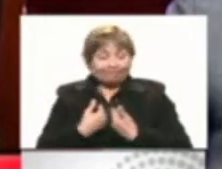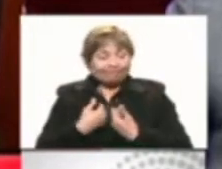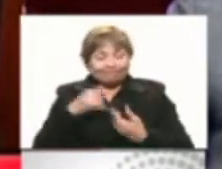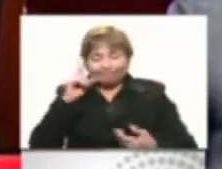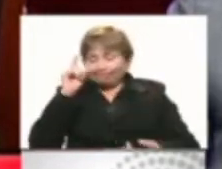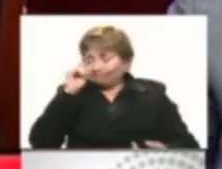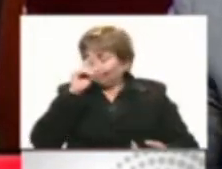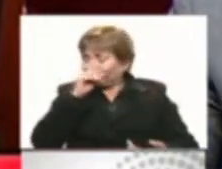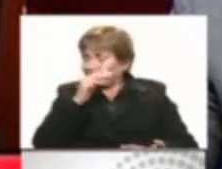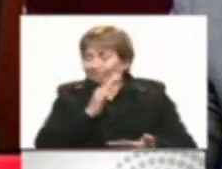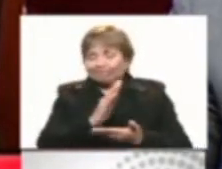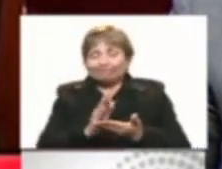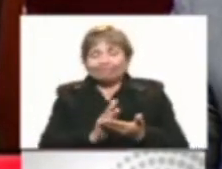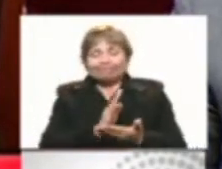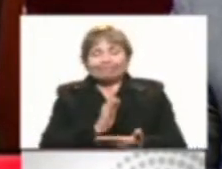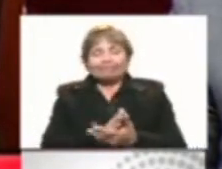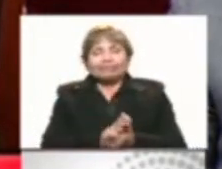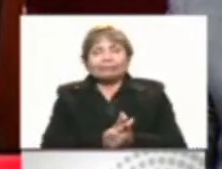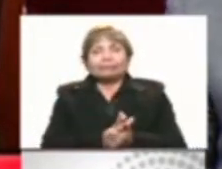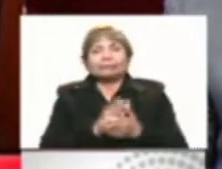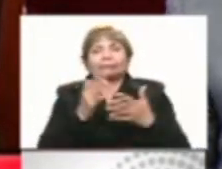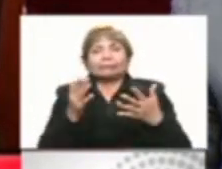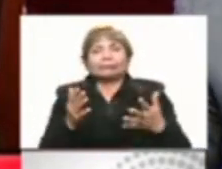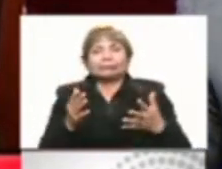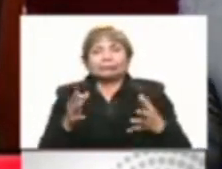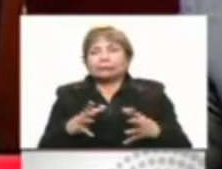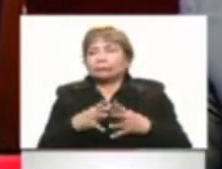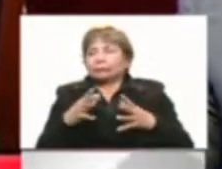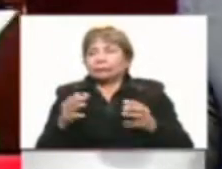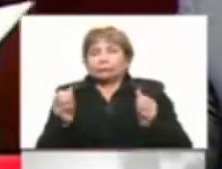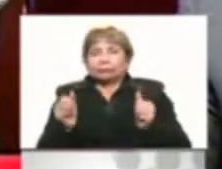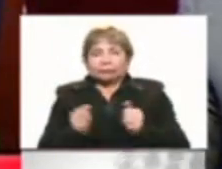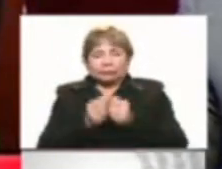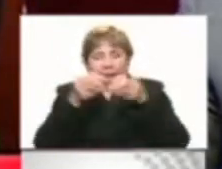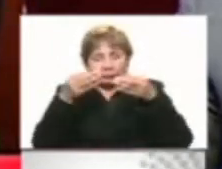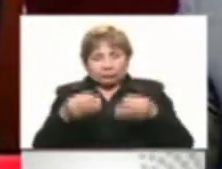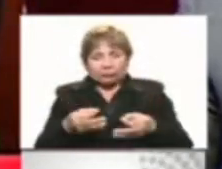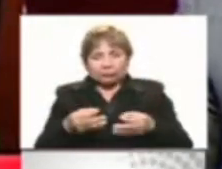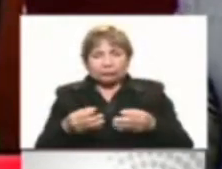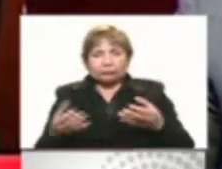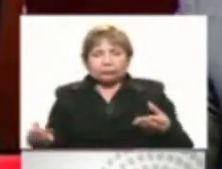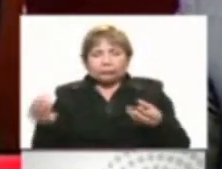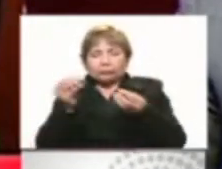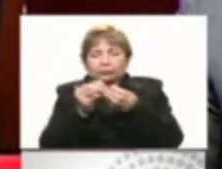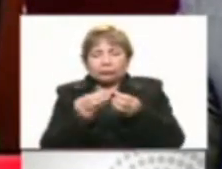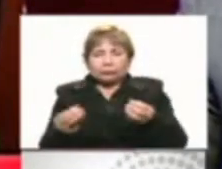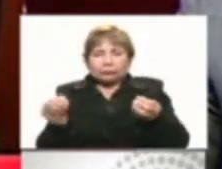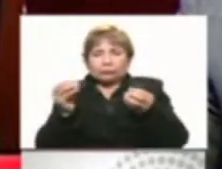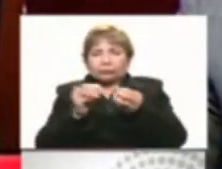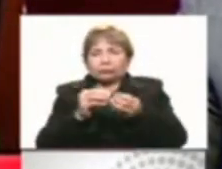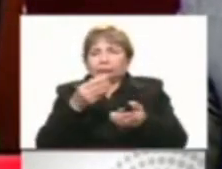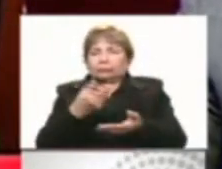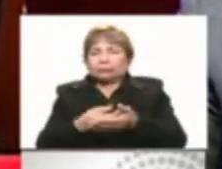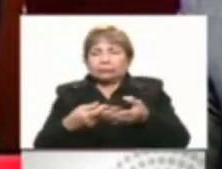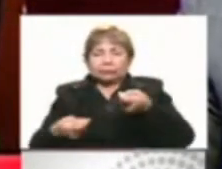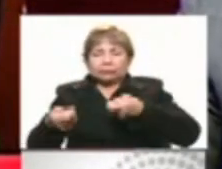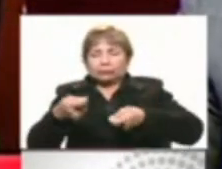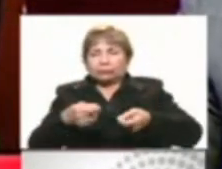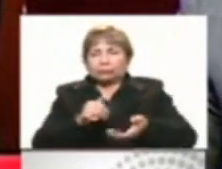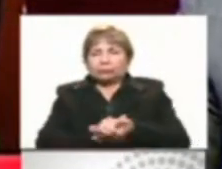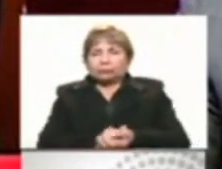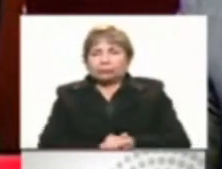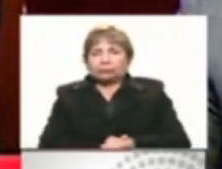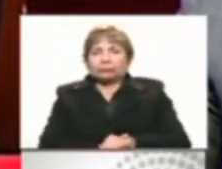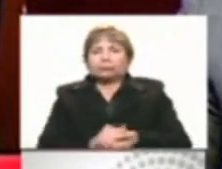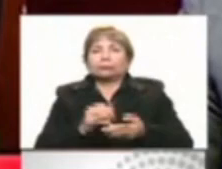problema, que es hay una gran demanda justa, acumulada, de la inversión pública y la